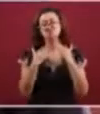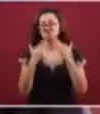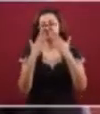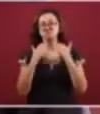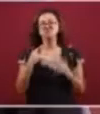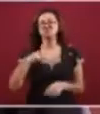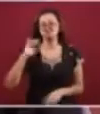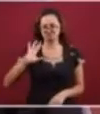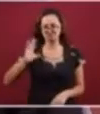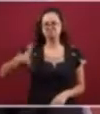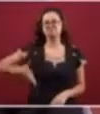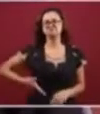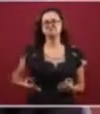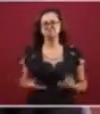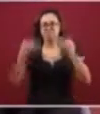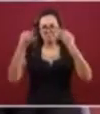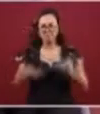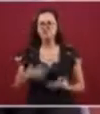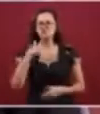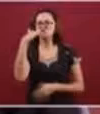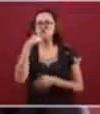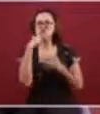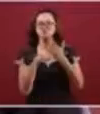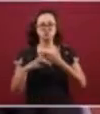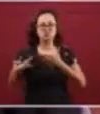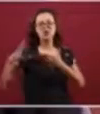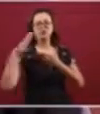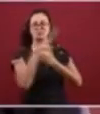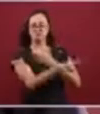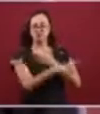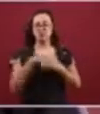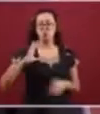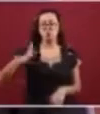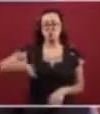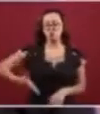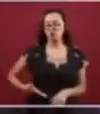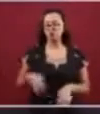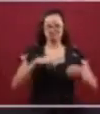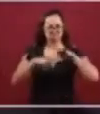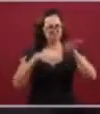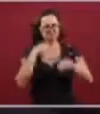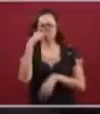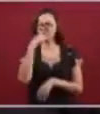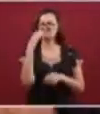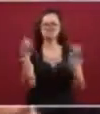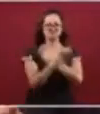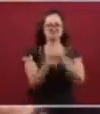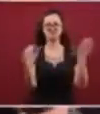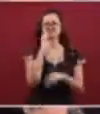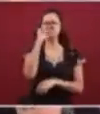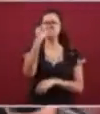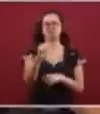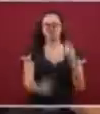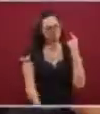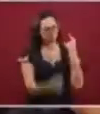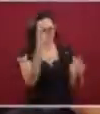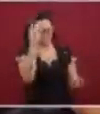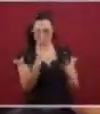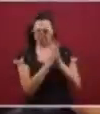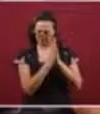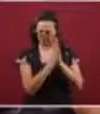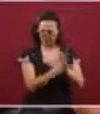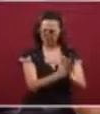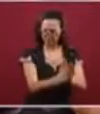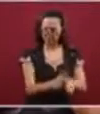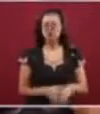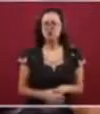Yo estoy orgullosa de estar combatiendo la corrupción. Bueno, y no es ningún trabajo sucio. No me ofenda, por favor. No